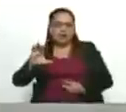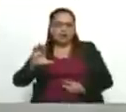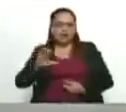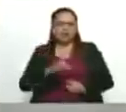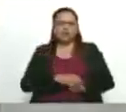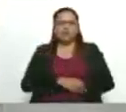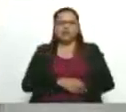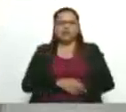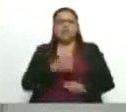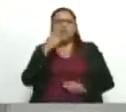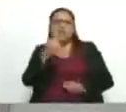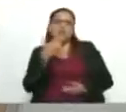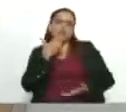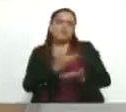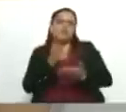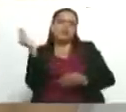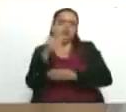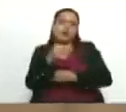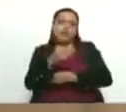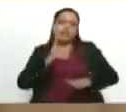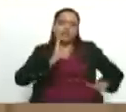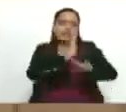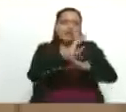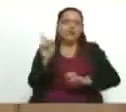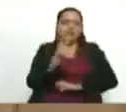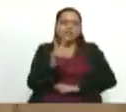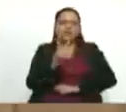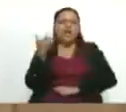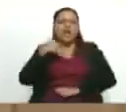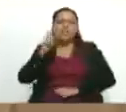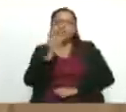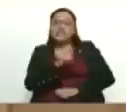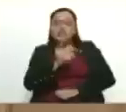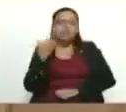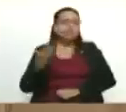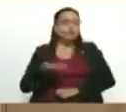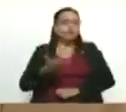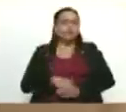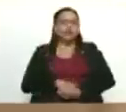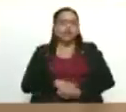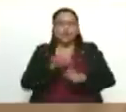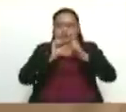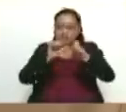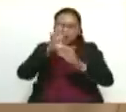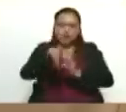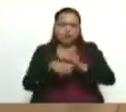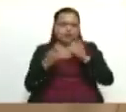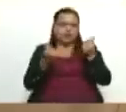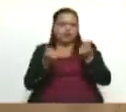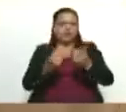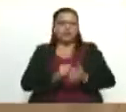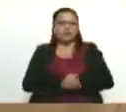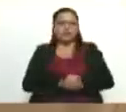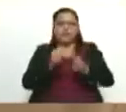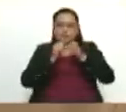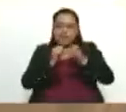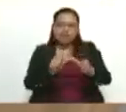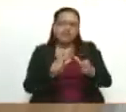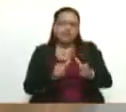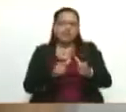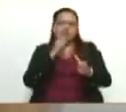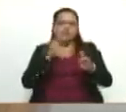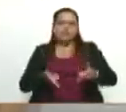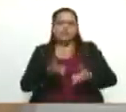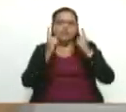Y dijo, pido más sanciones para Venezuela, son necesarias, son imprescindibles. Síganse robando la plata. Síganse negando